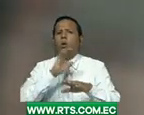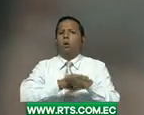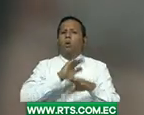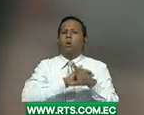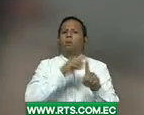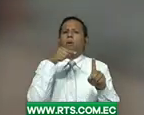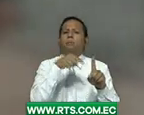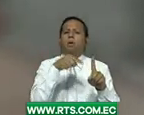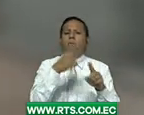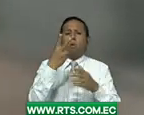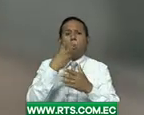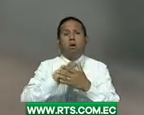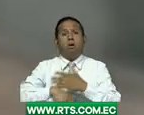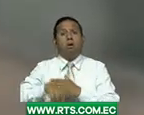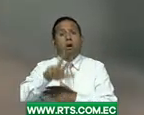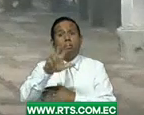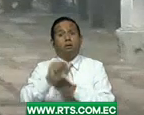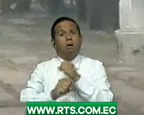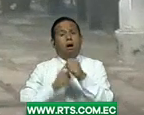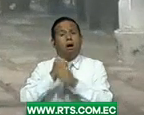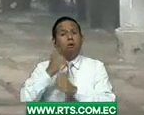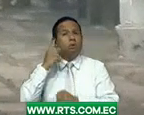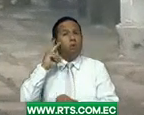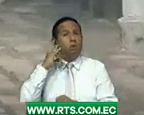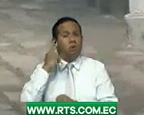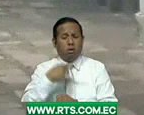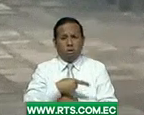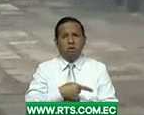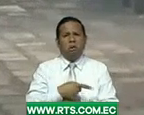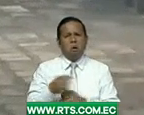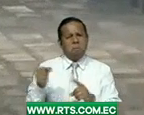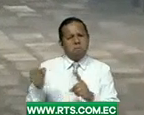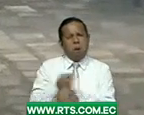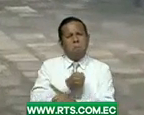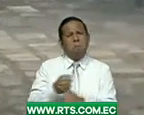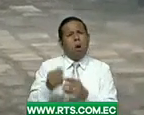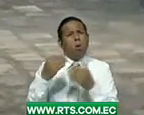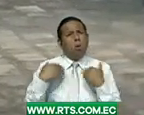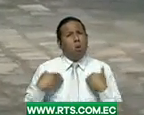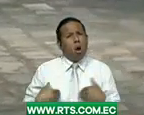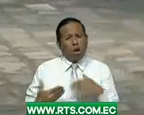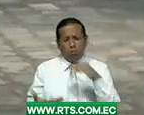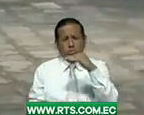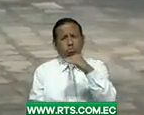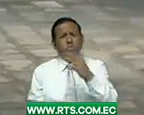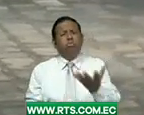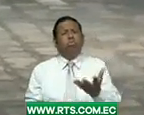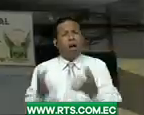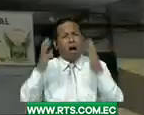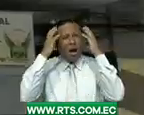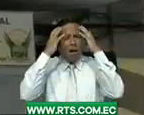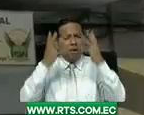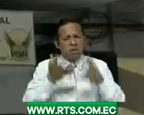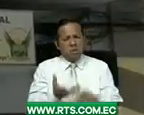hija, de apenas 3 años de edad, tras golpearla en todo su pequeño cuerpo y cabeza con un palo. Sucedió en